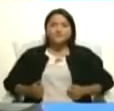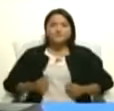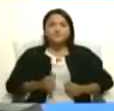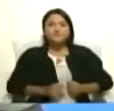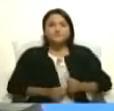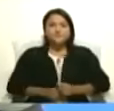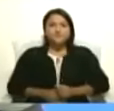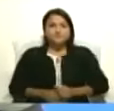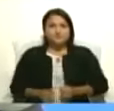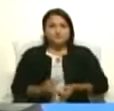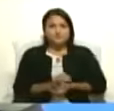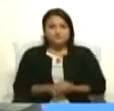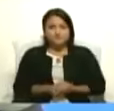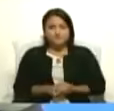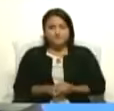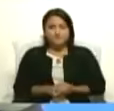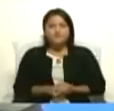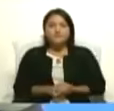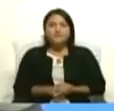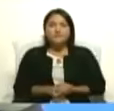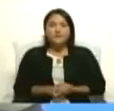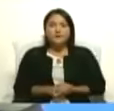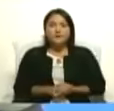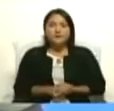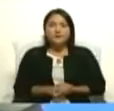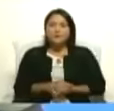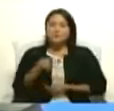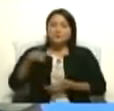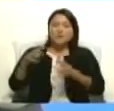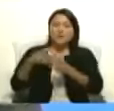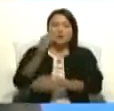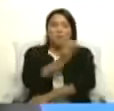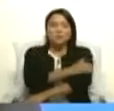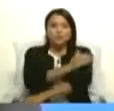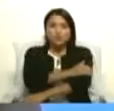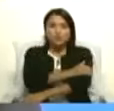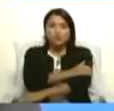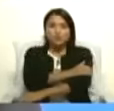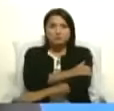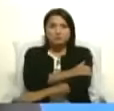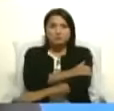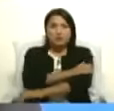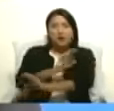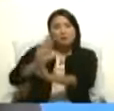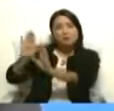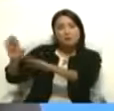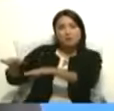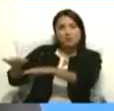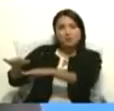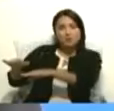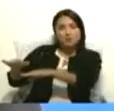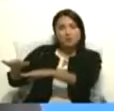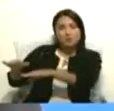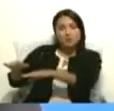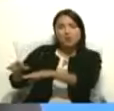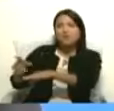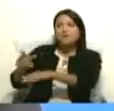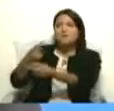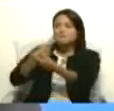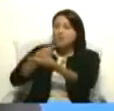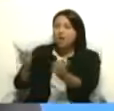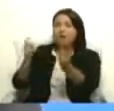las castas malditas de la derecha vene de la extrema derecha venezolana a apoyar todas las matrices de